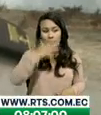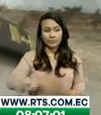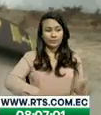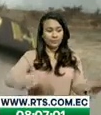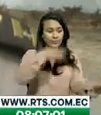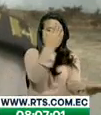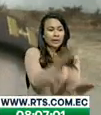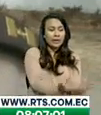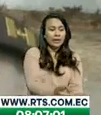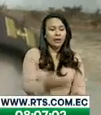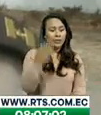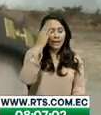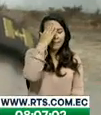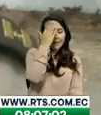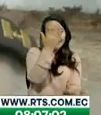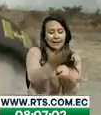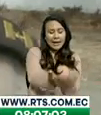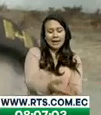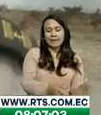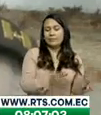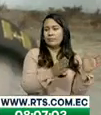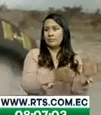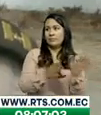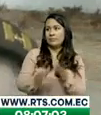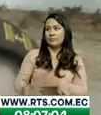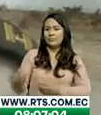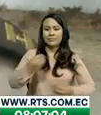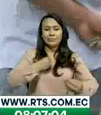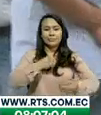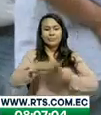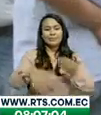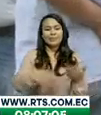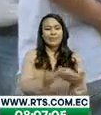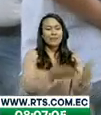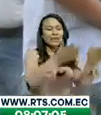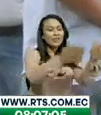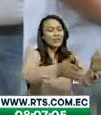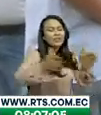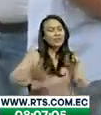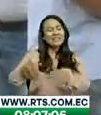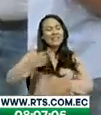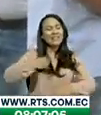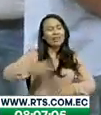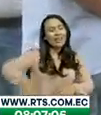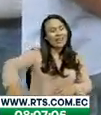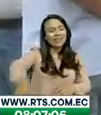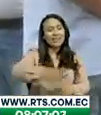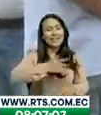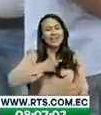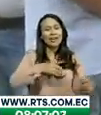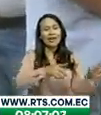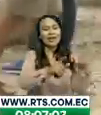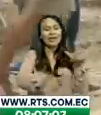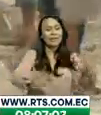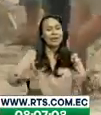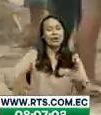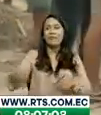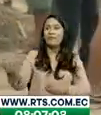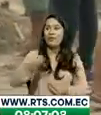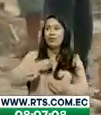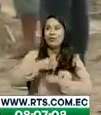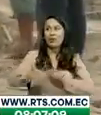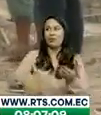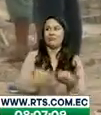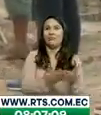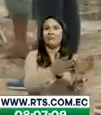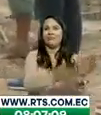ventral, específicamente boca abajo. Allegados indicaron que la víctima hace 3 meses había retornado